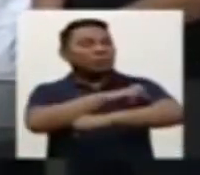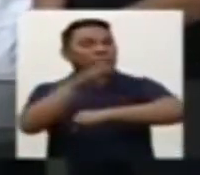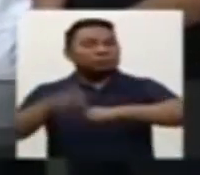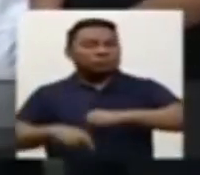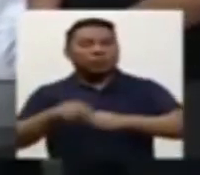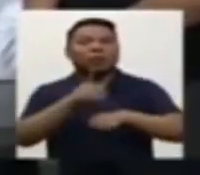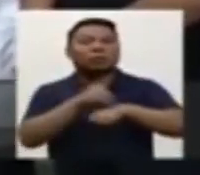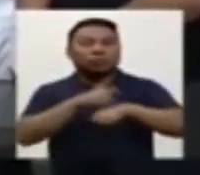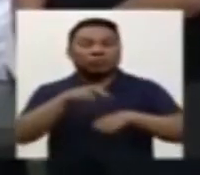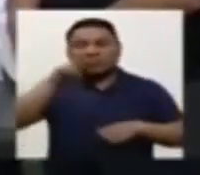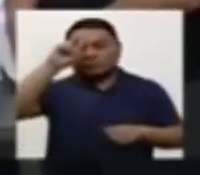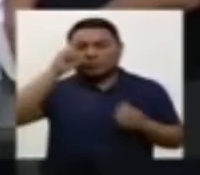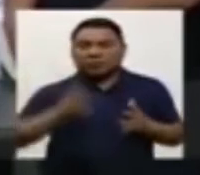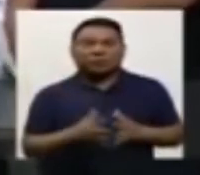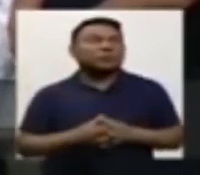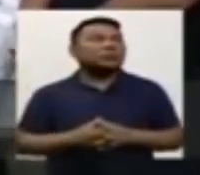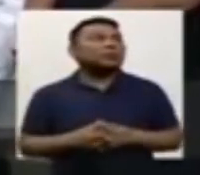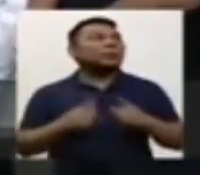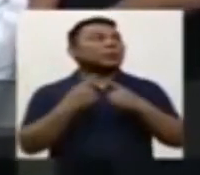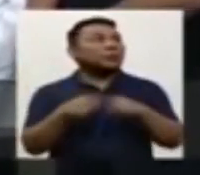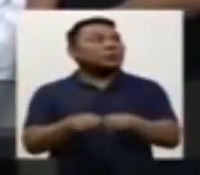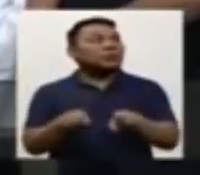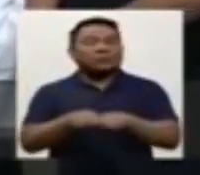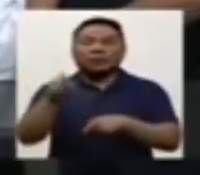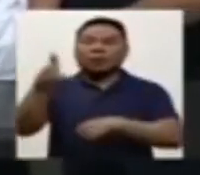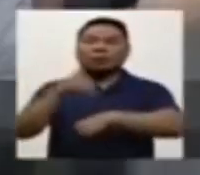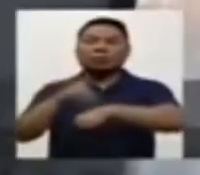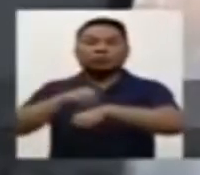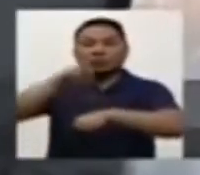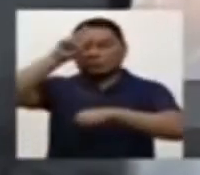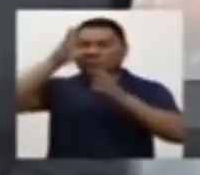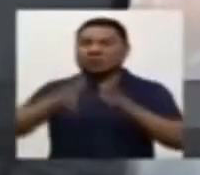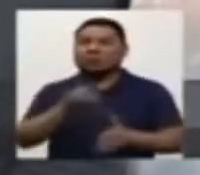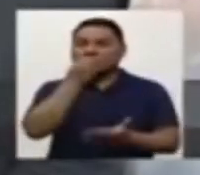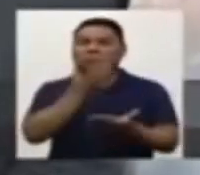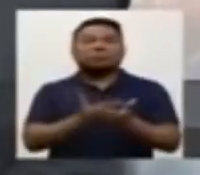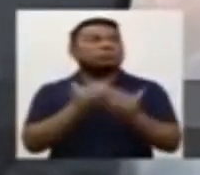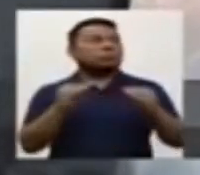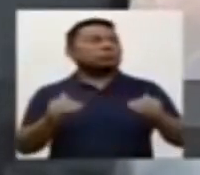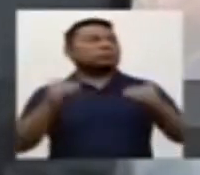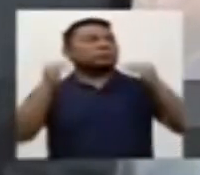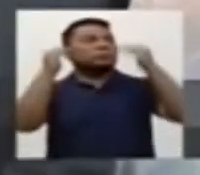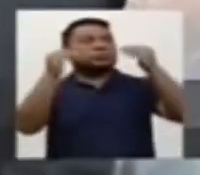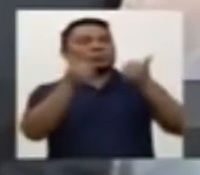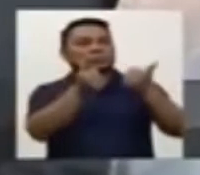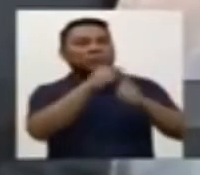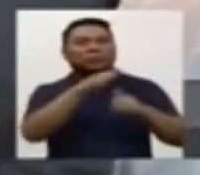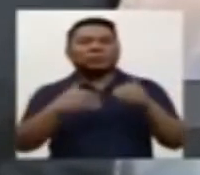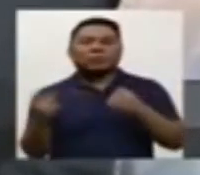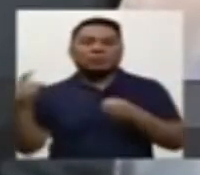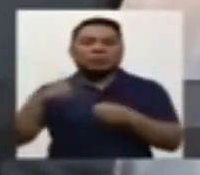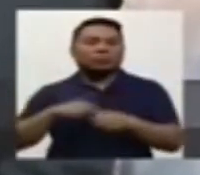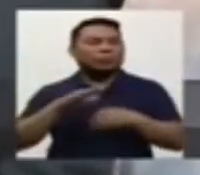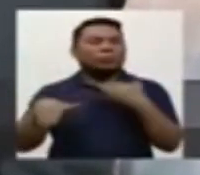médicos peruanos. Pero también los doctores peruanos, que son de muy alto nivel y que participan en todo el